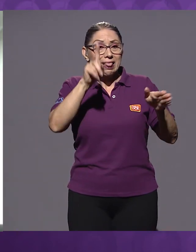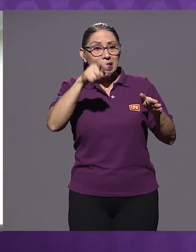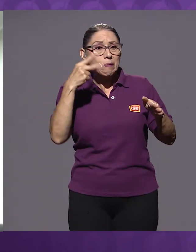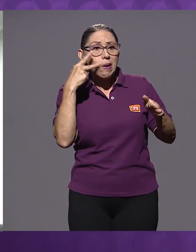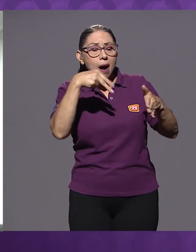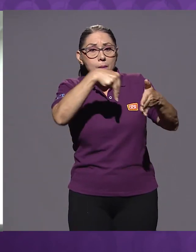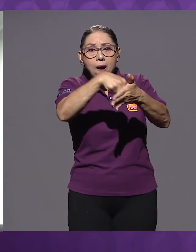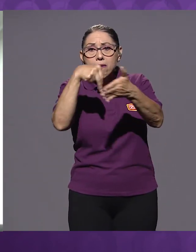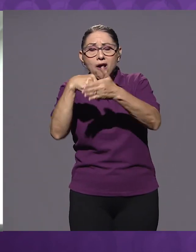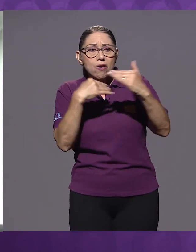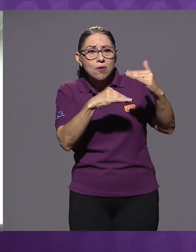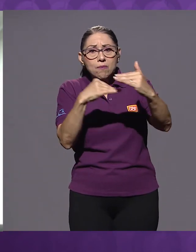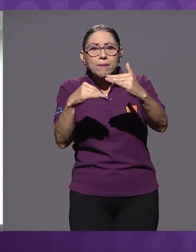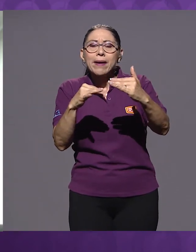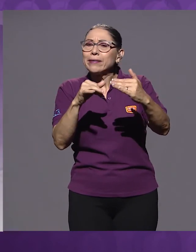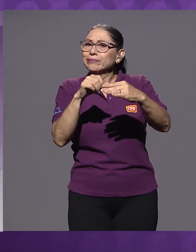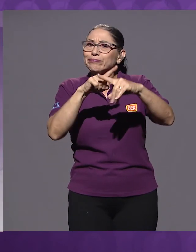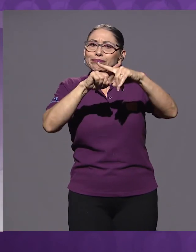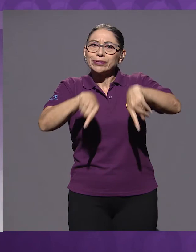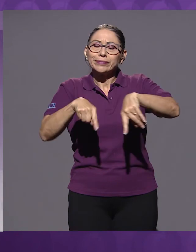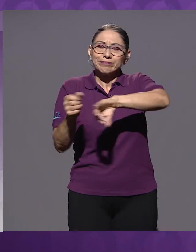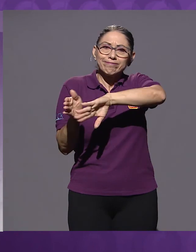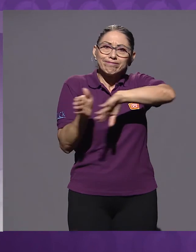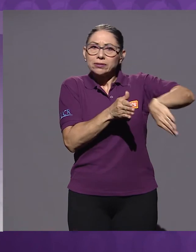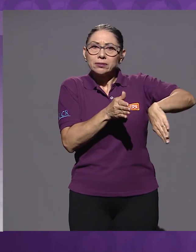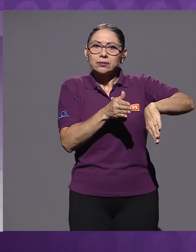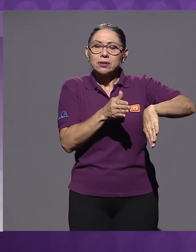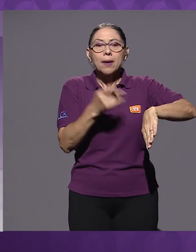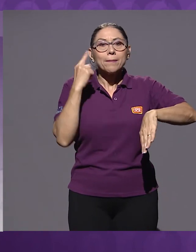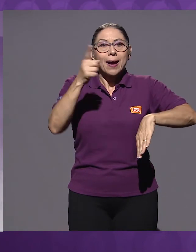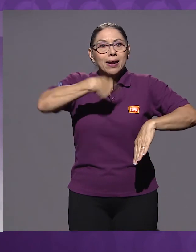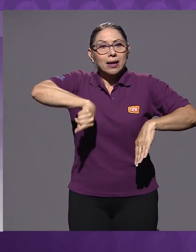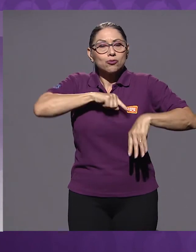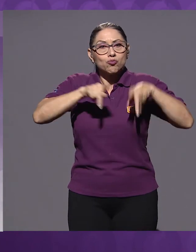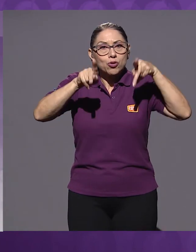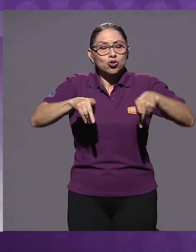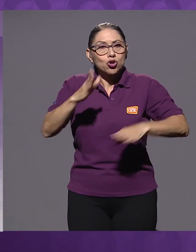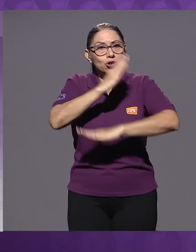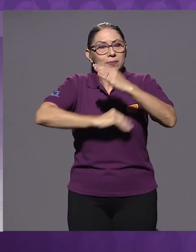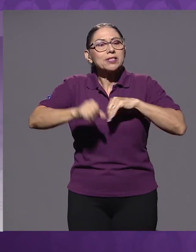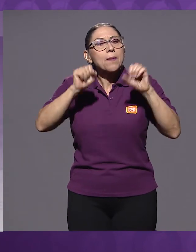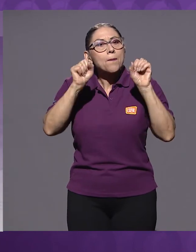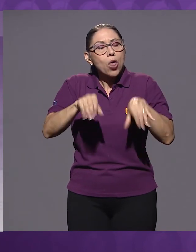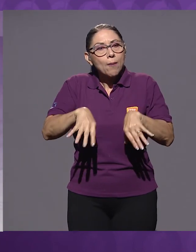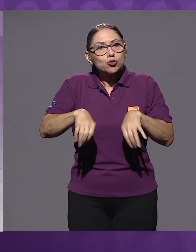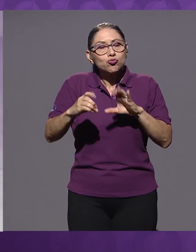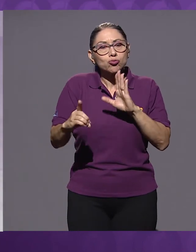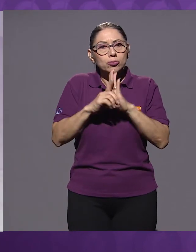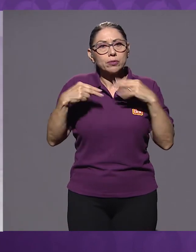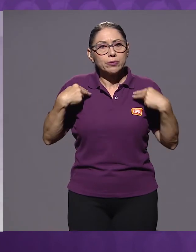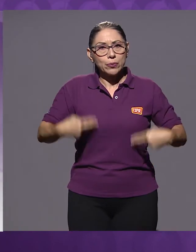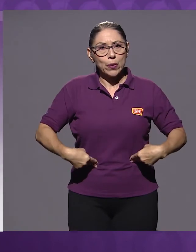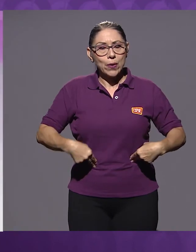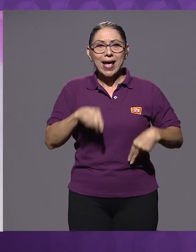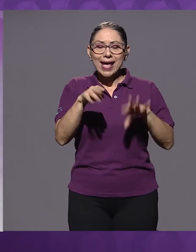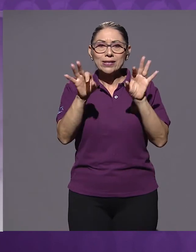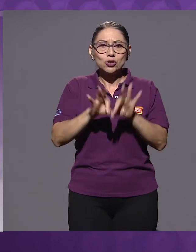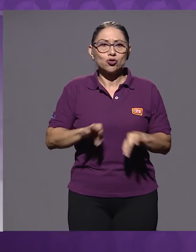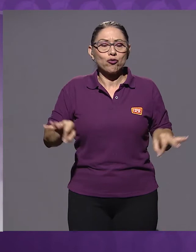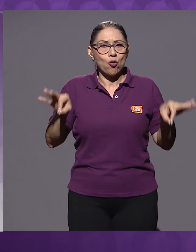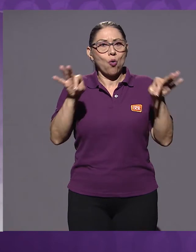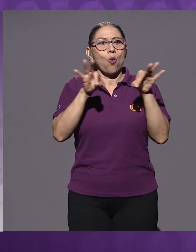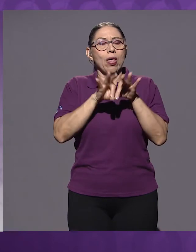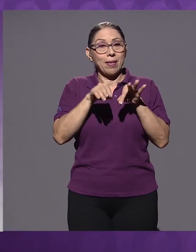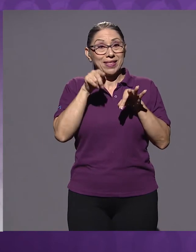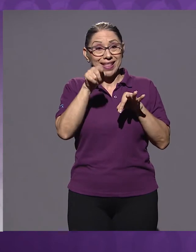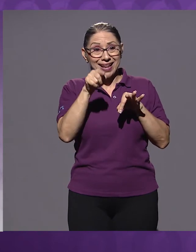eliminar estas barreras para que las personas con discapacidad podamos acceder a nuestros derechos humanos. Y eso es fundamental